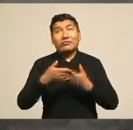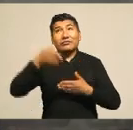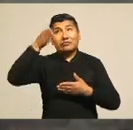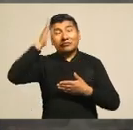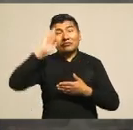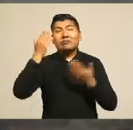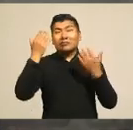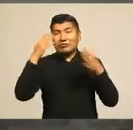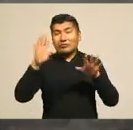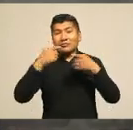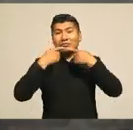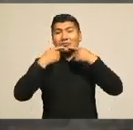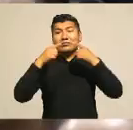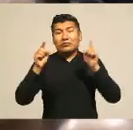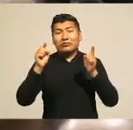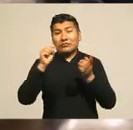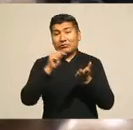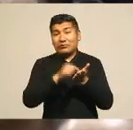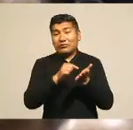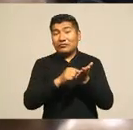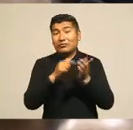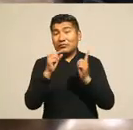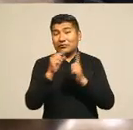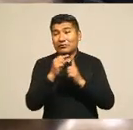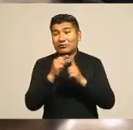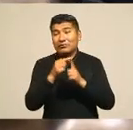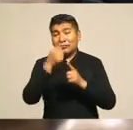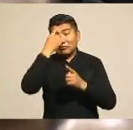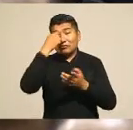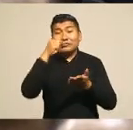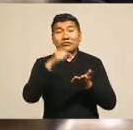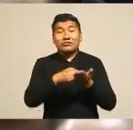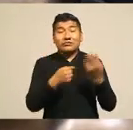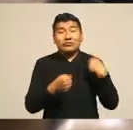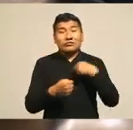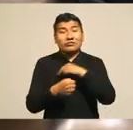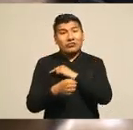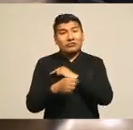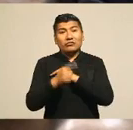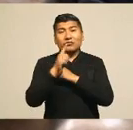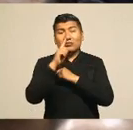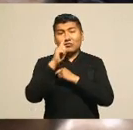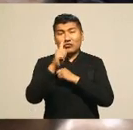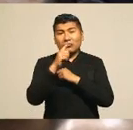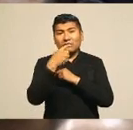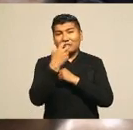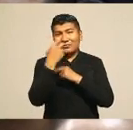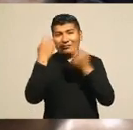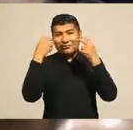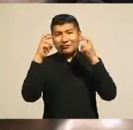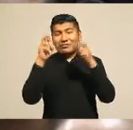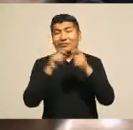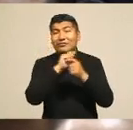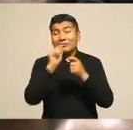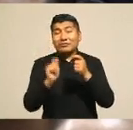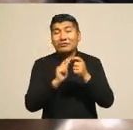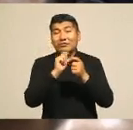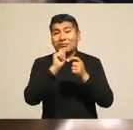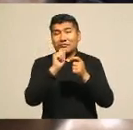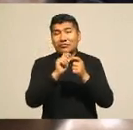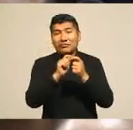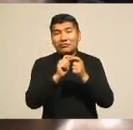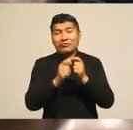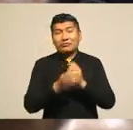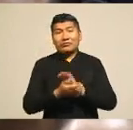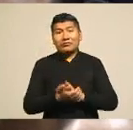acabado esa relación del matrimonio, porque todos estamos con una relación más grande, más profunda con